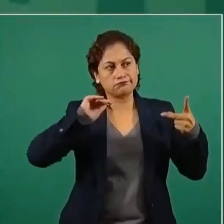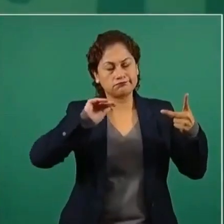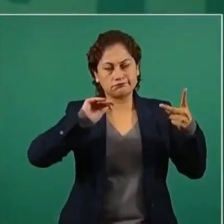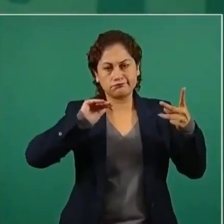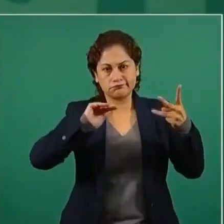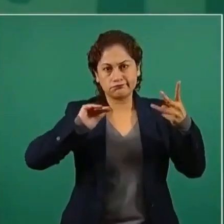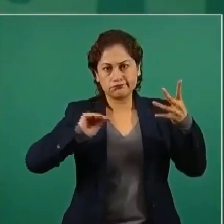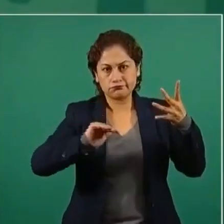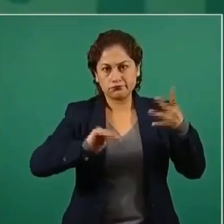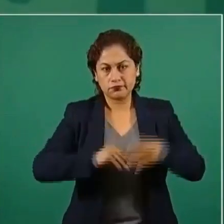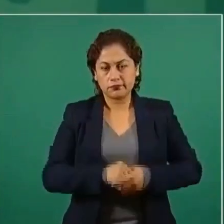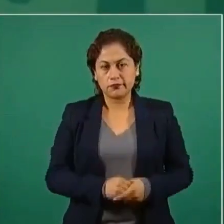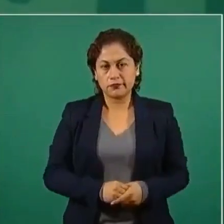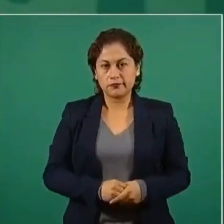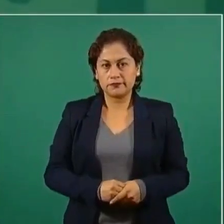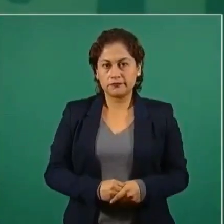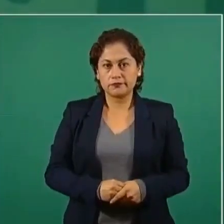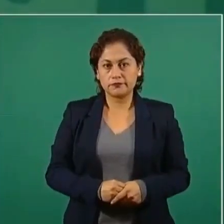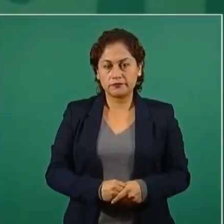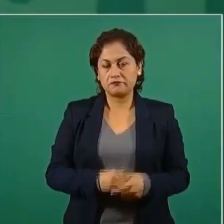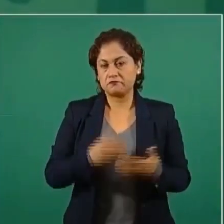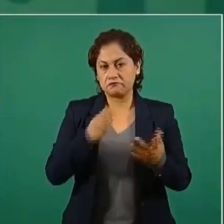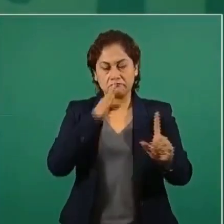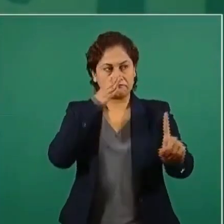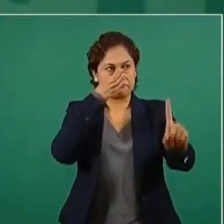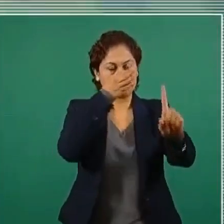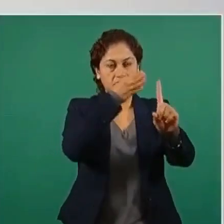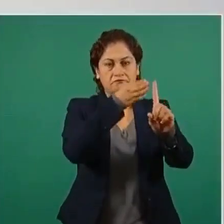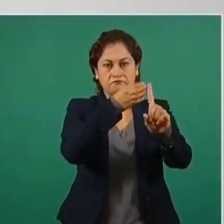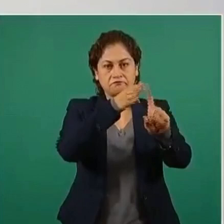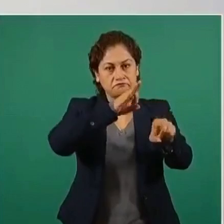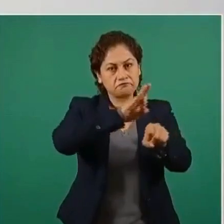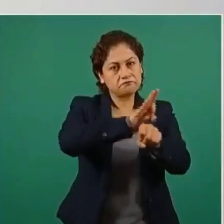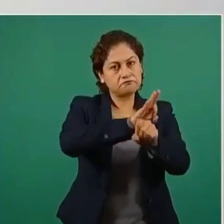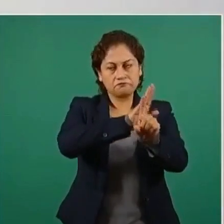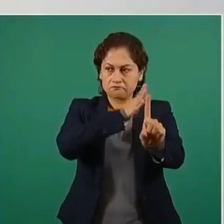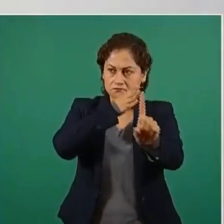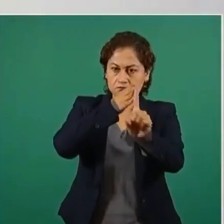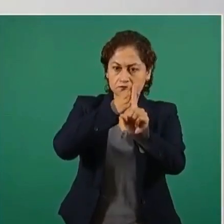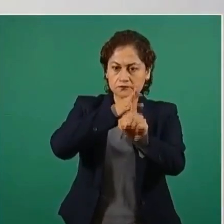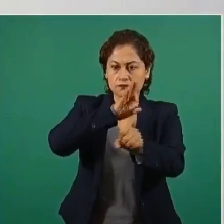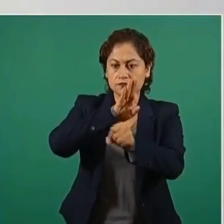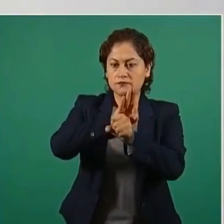y de causas a defender.